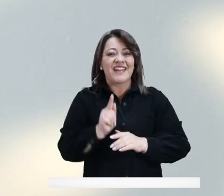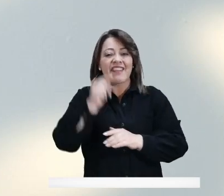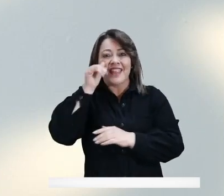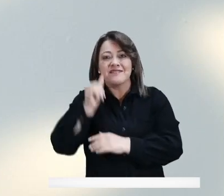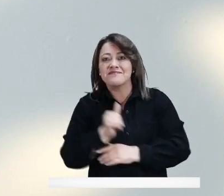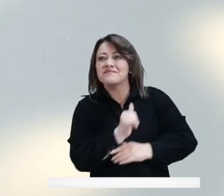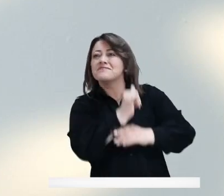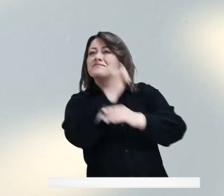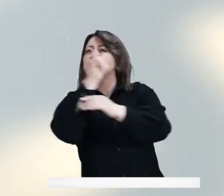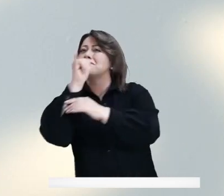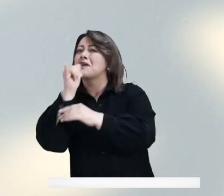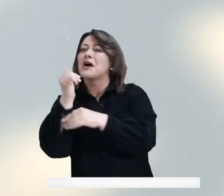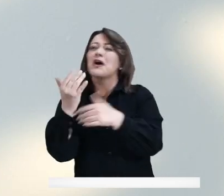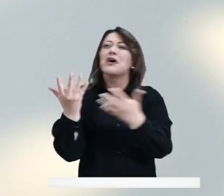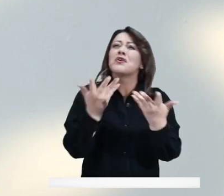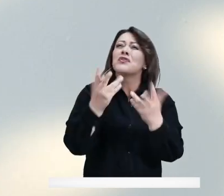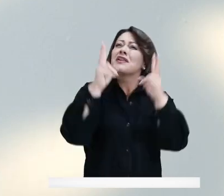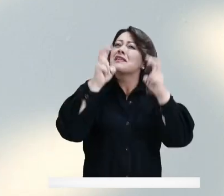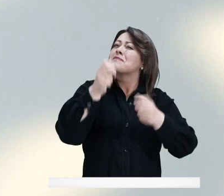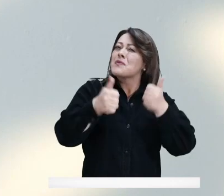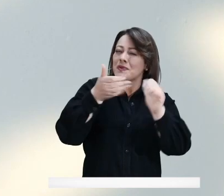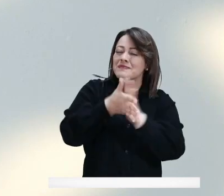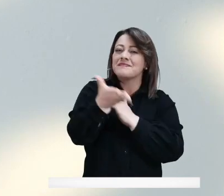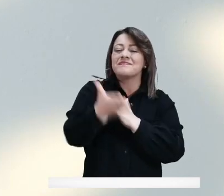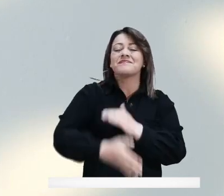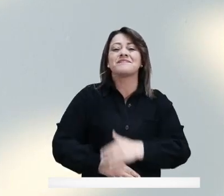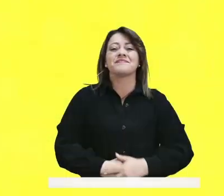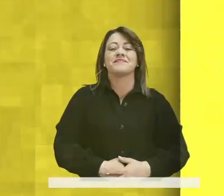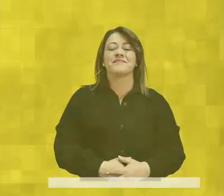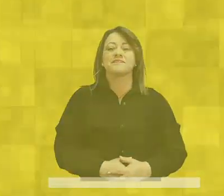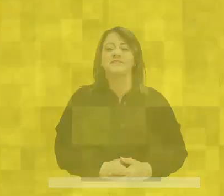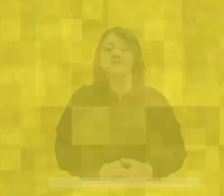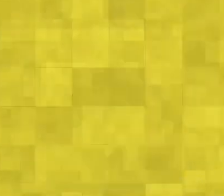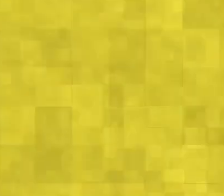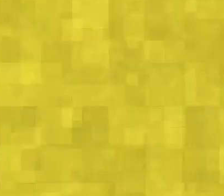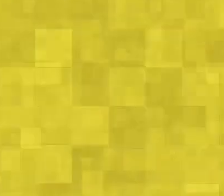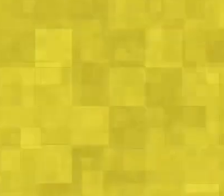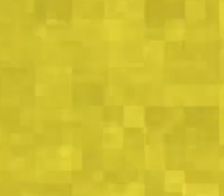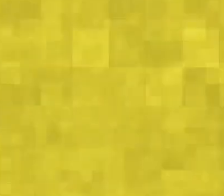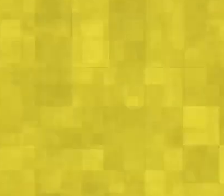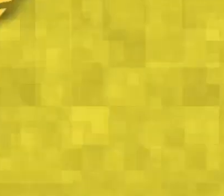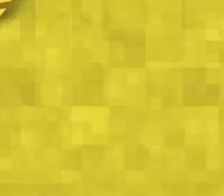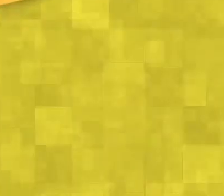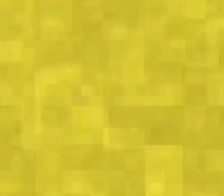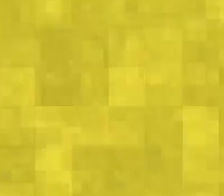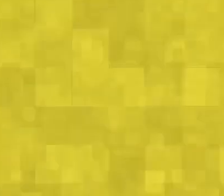con Fernanda. ¿En qué lugar de la ciudad estará?